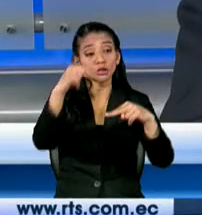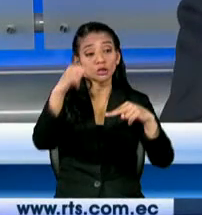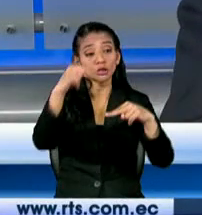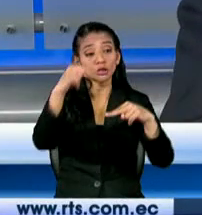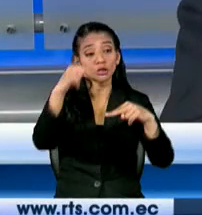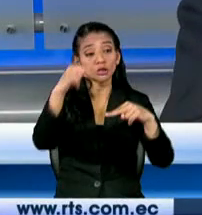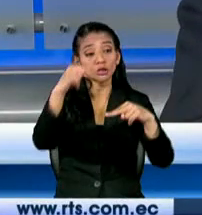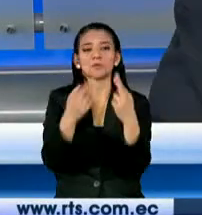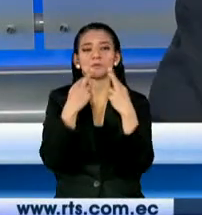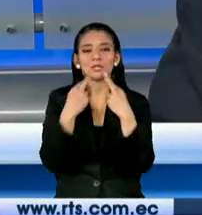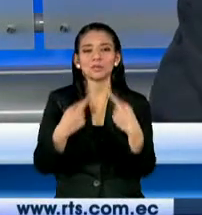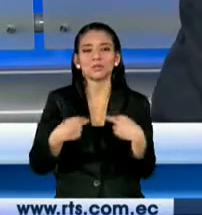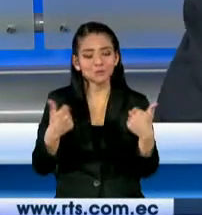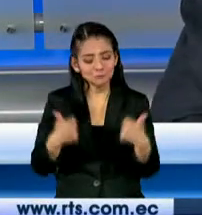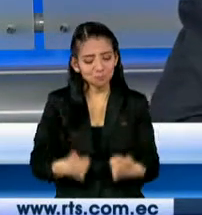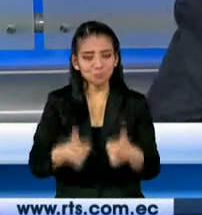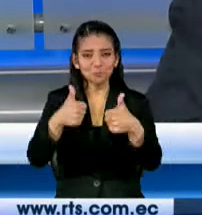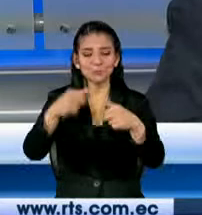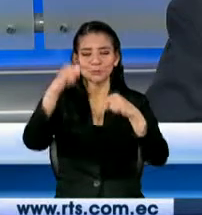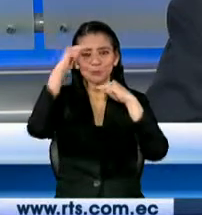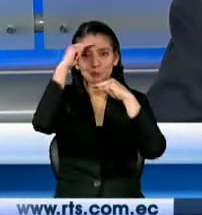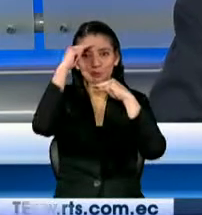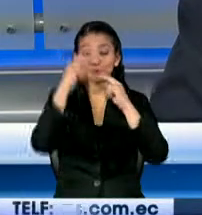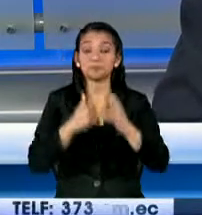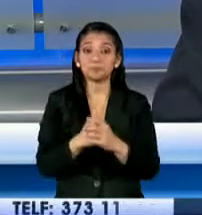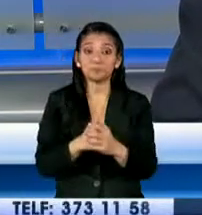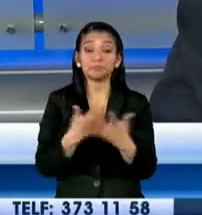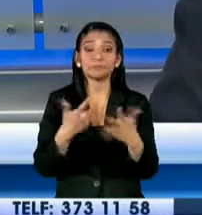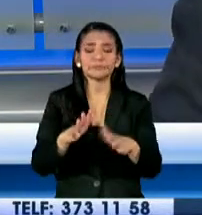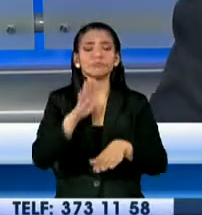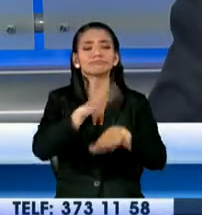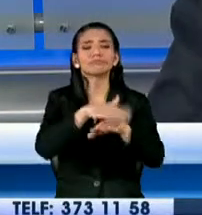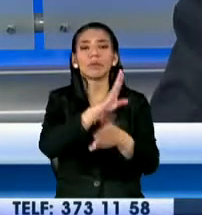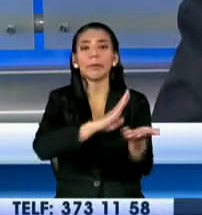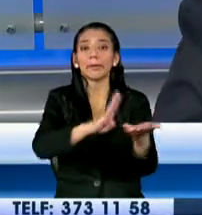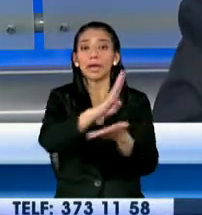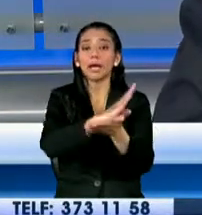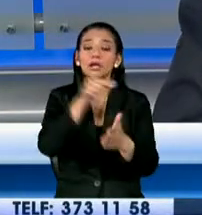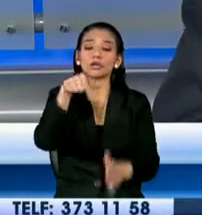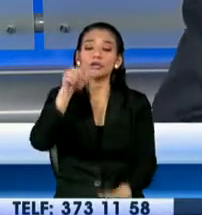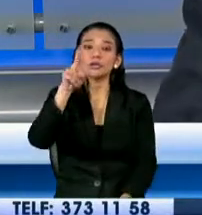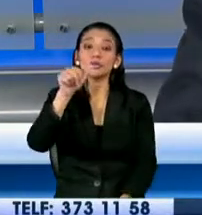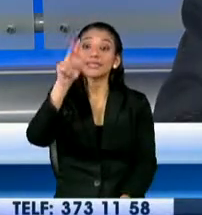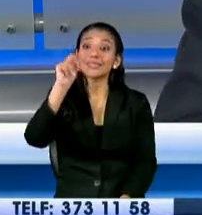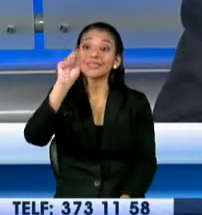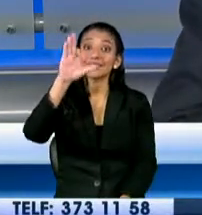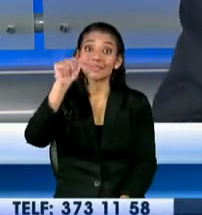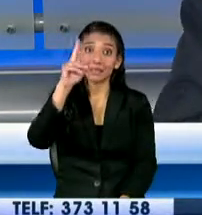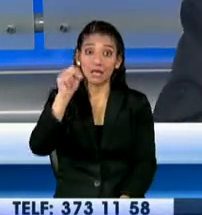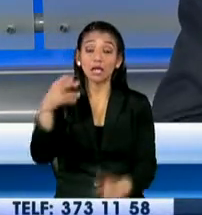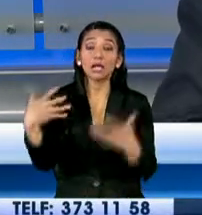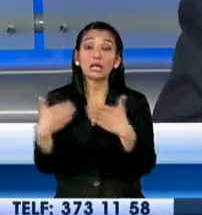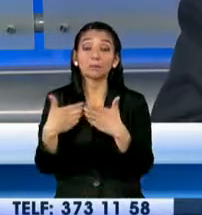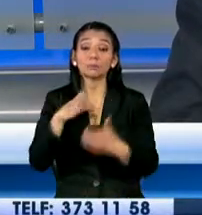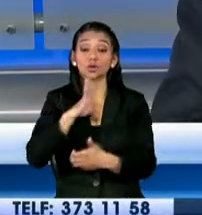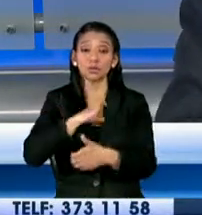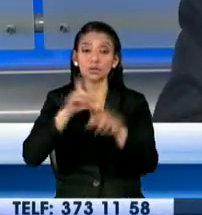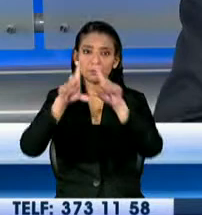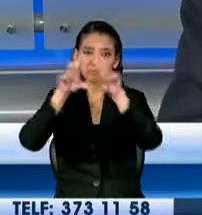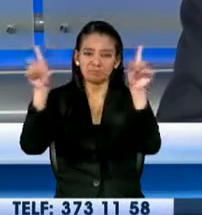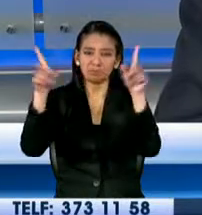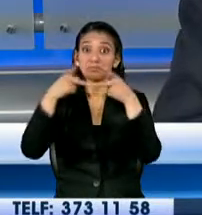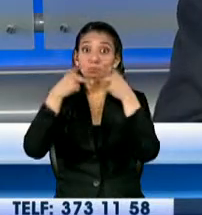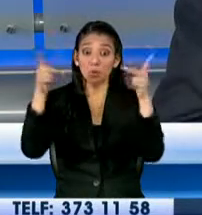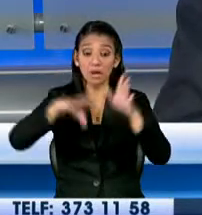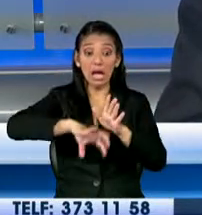aquí están también buenas noticias. Después del llamado a los moradores del sector de La Quintana, un equipo técnico de la empresa pública de